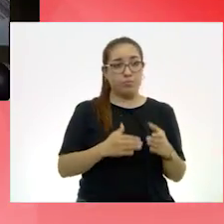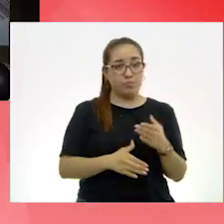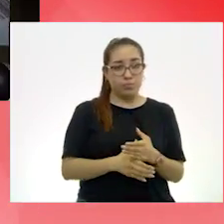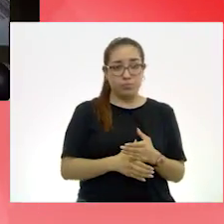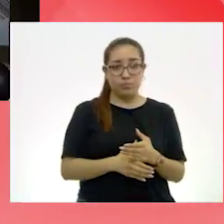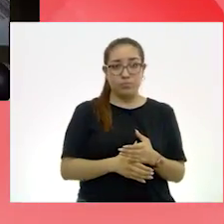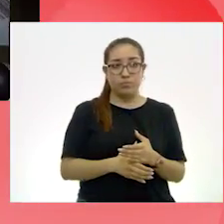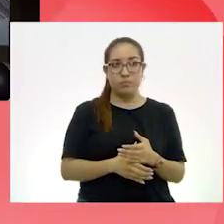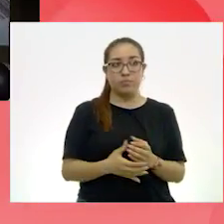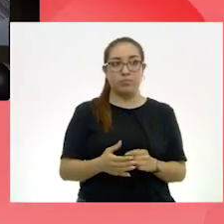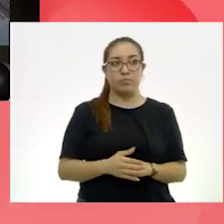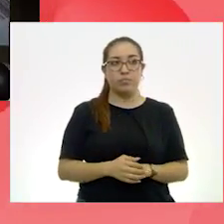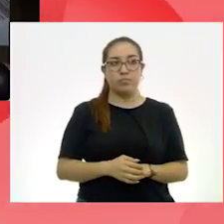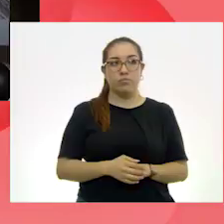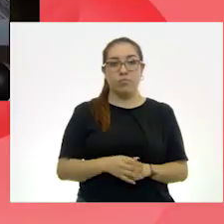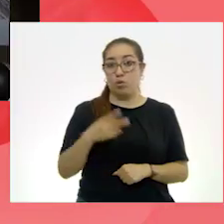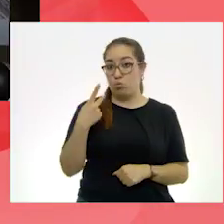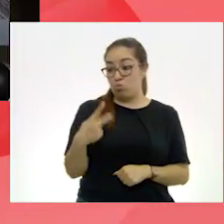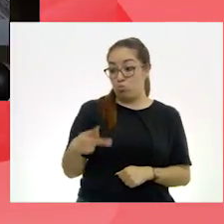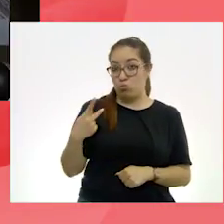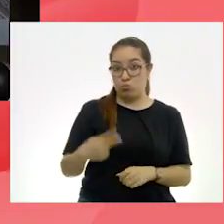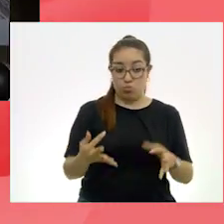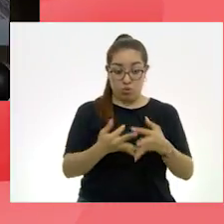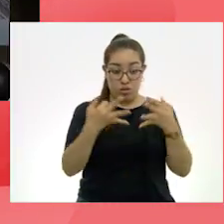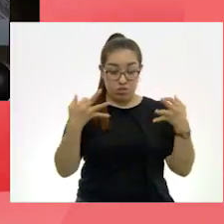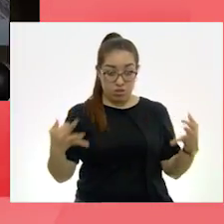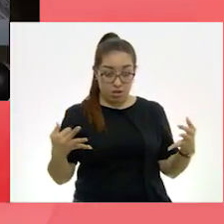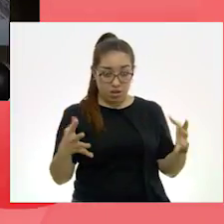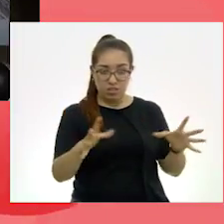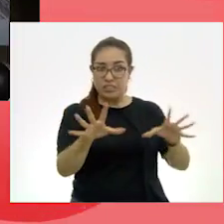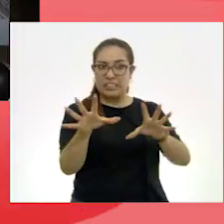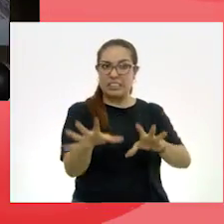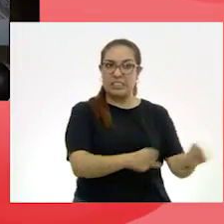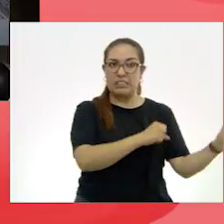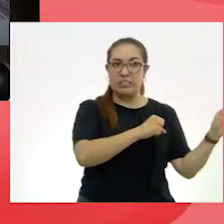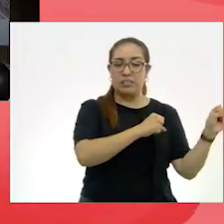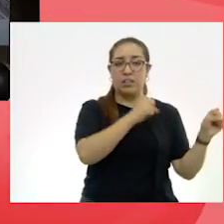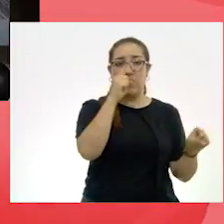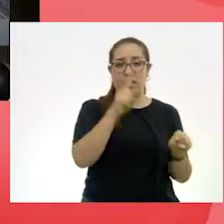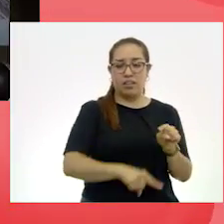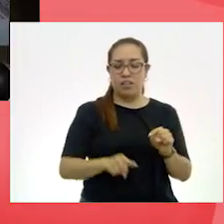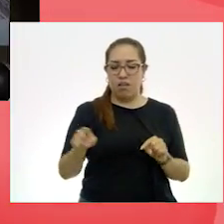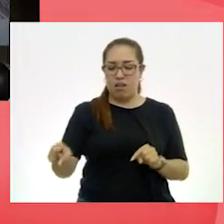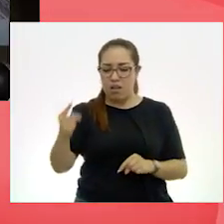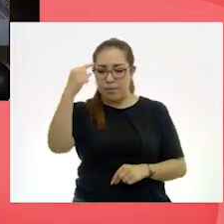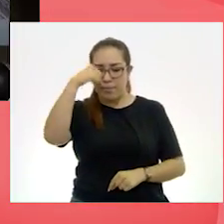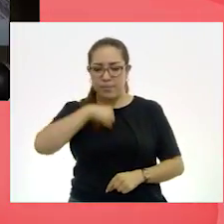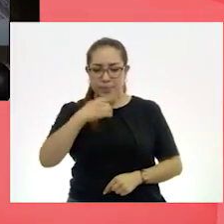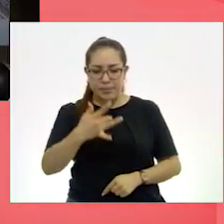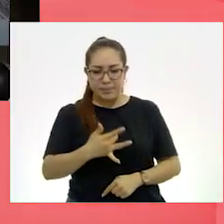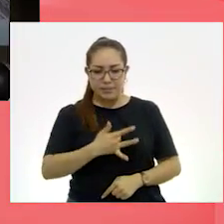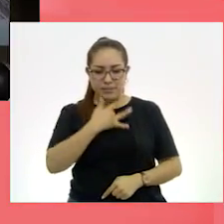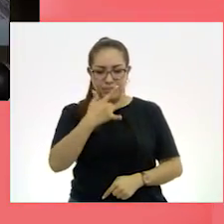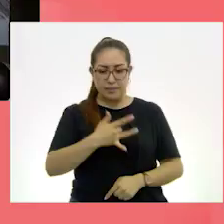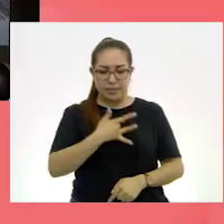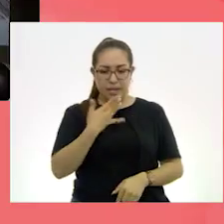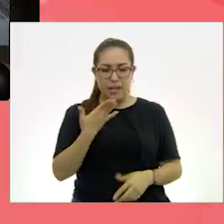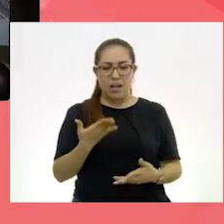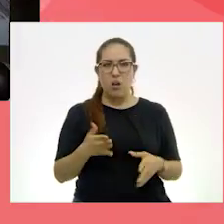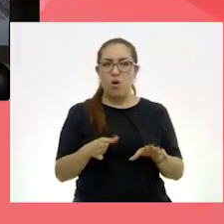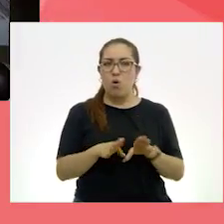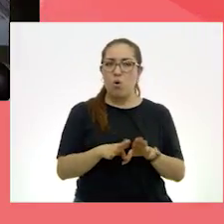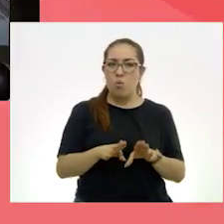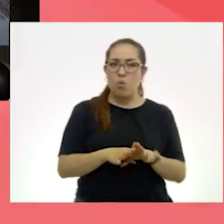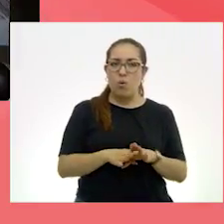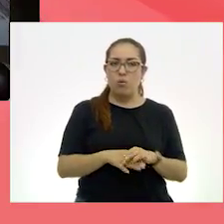el arrebato que le hicieron de sus tierras, y creo que eso le produjo en sus orígenes la